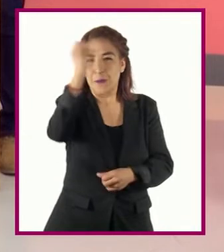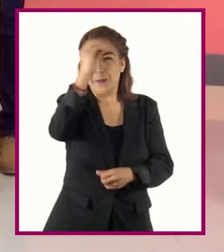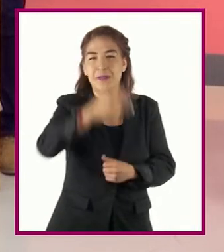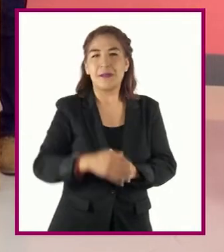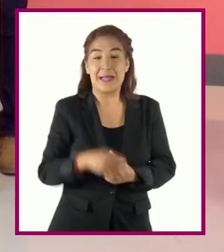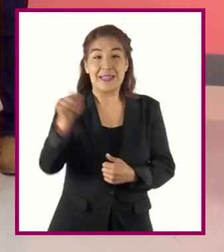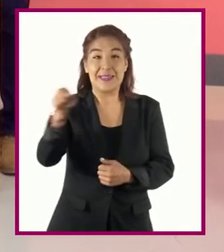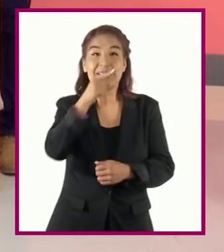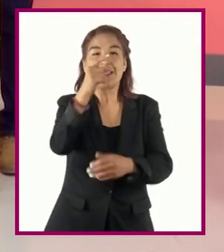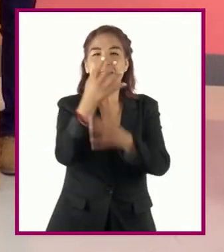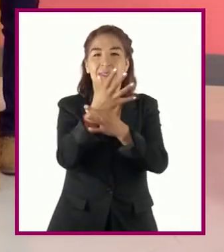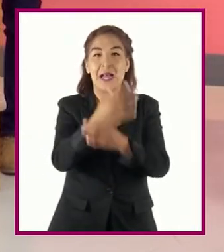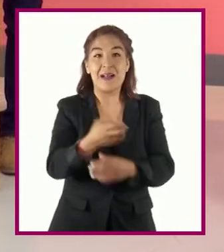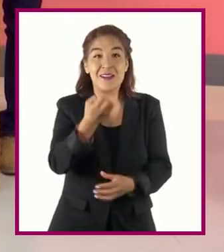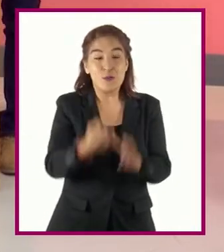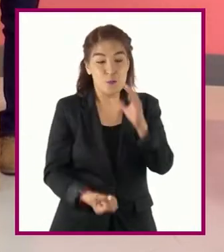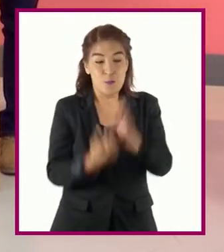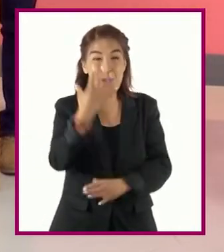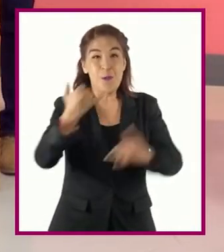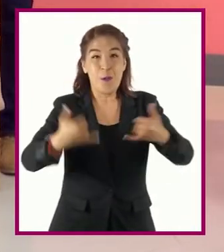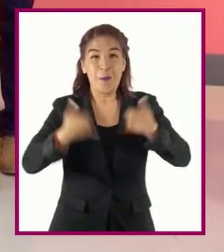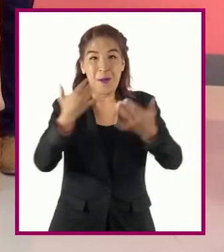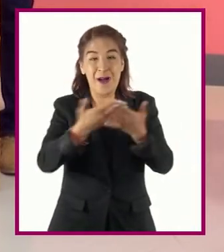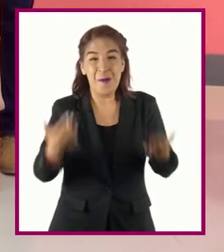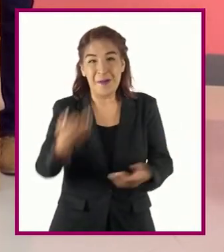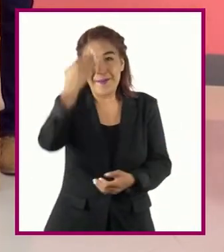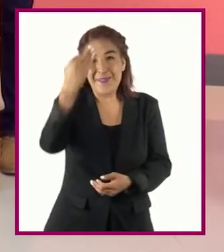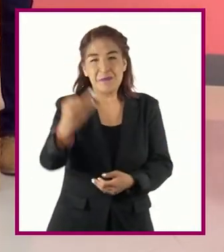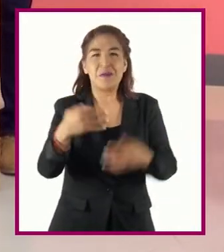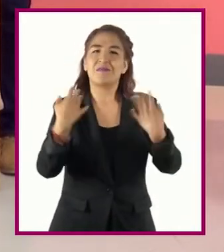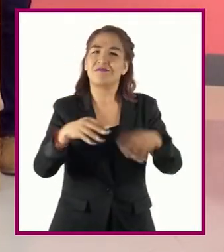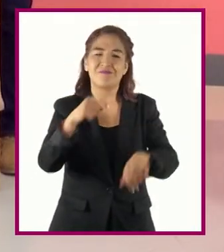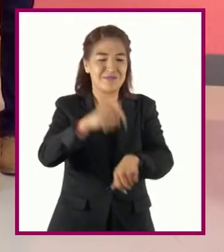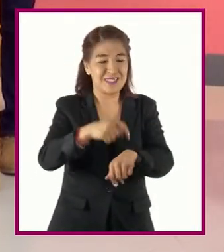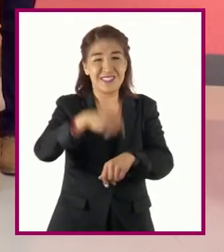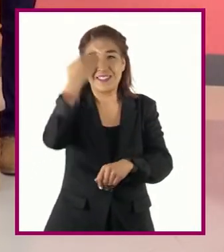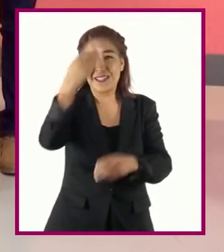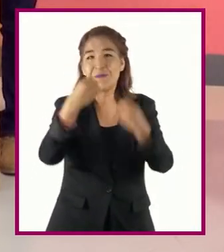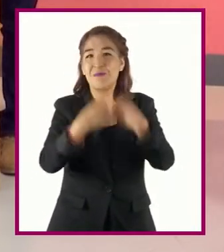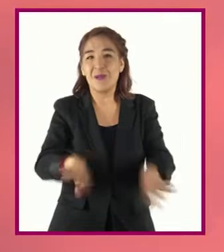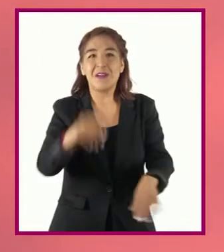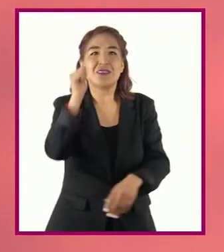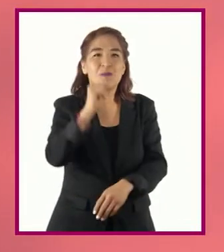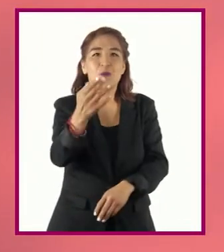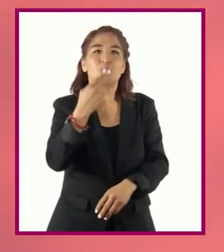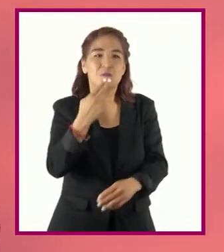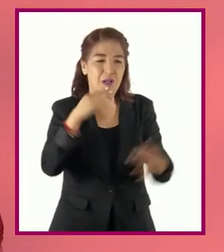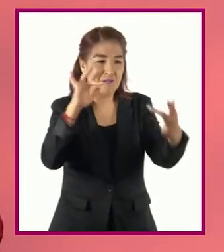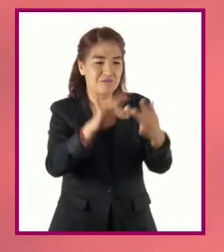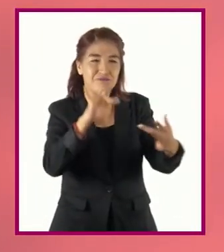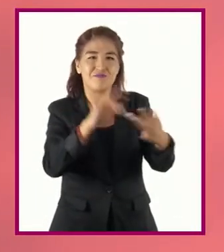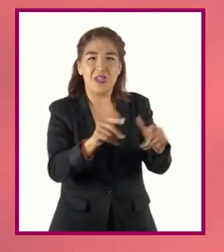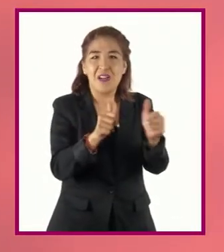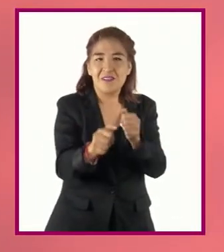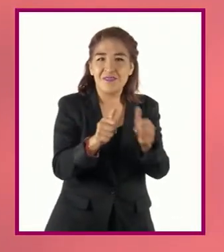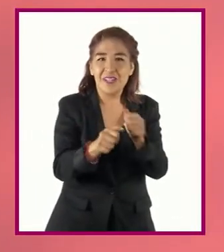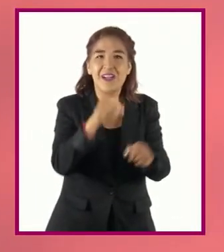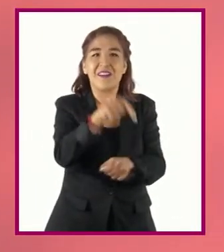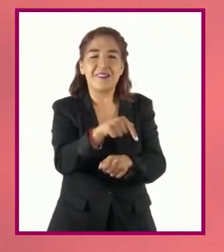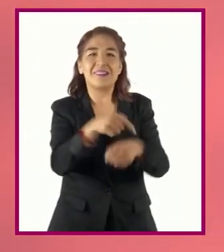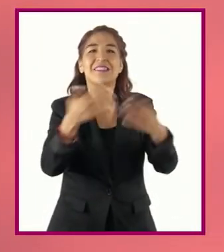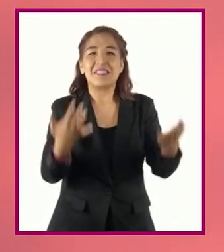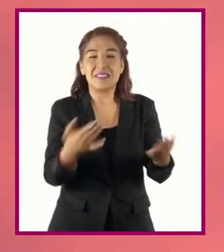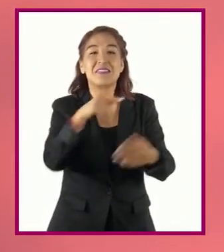nuevas generaciones están perdiendo tiempo valioso por estar siempre conectados en sus dispositivos.